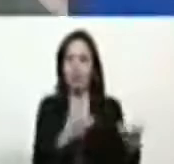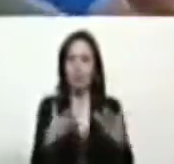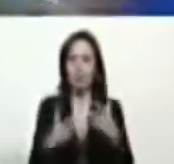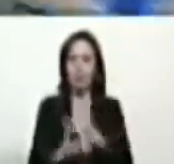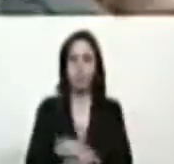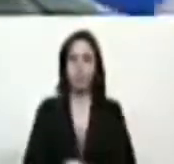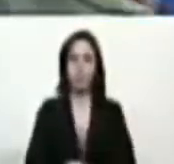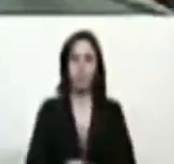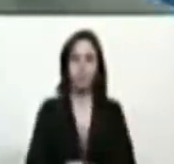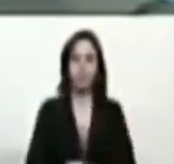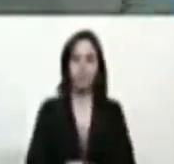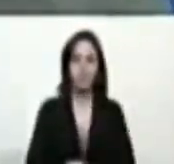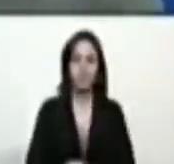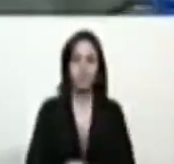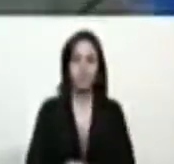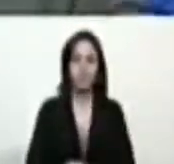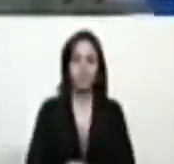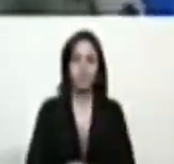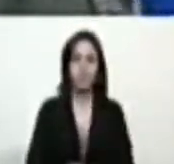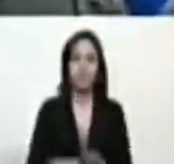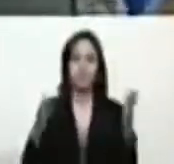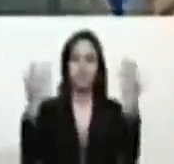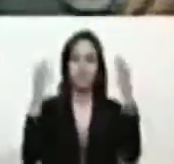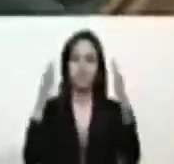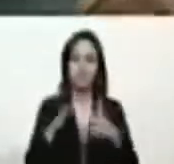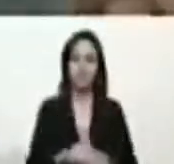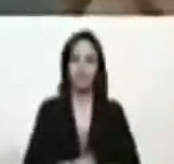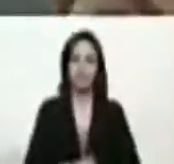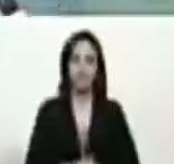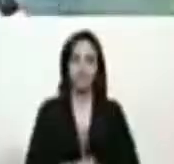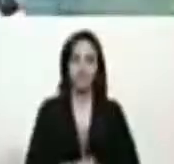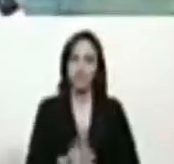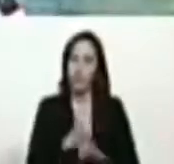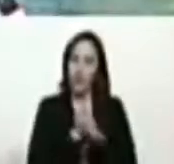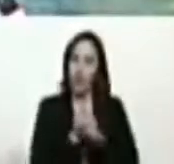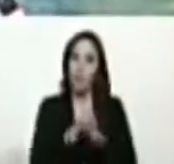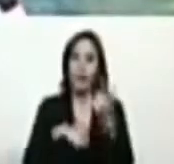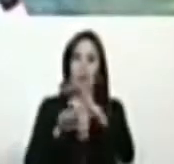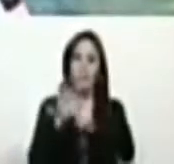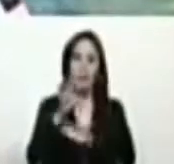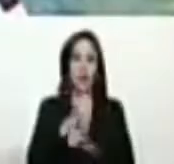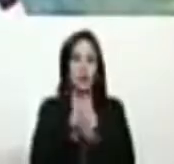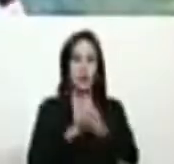para defender nuestra patria amada y sagrada.